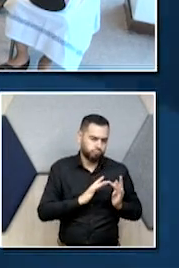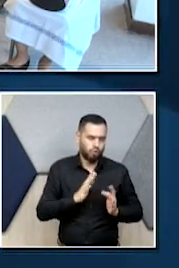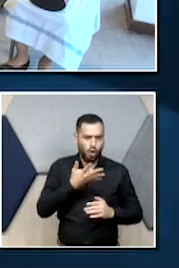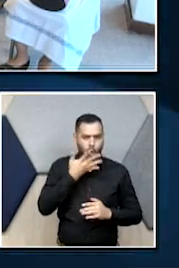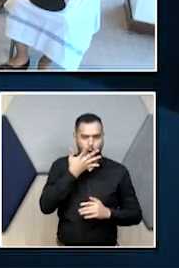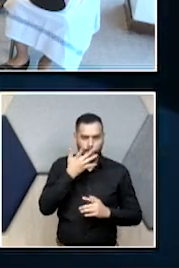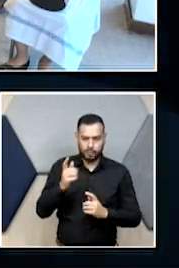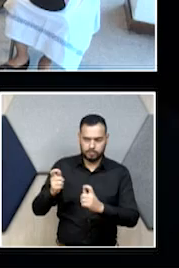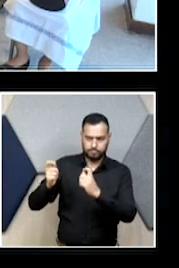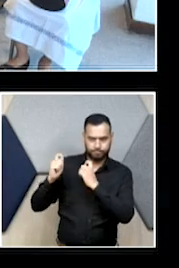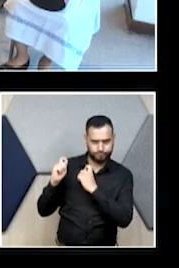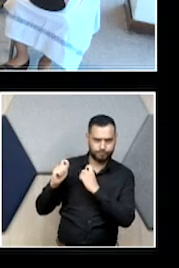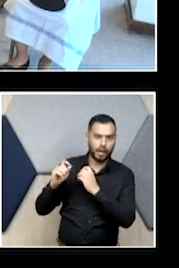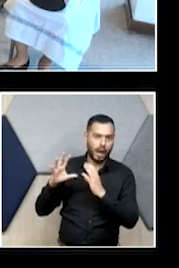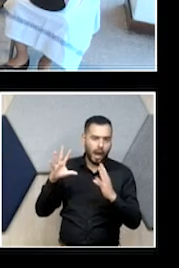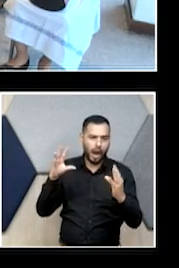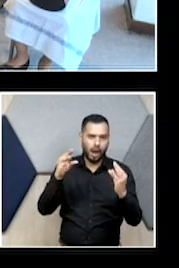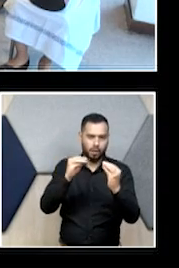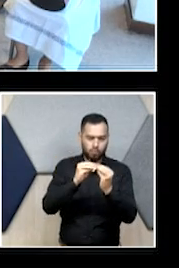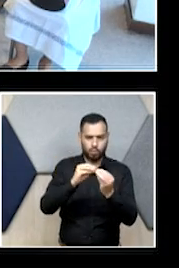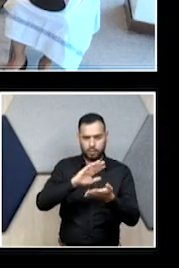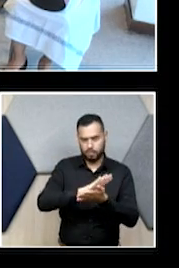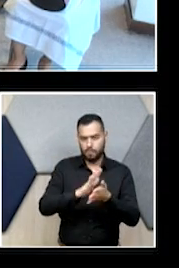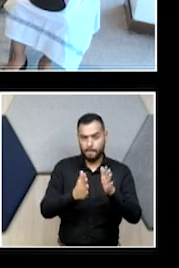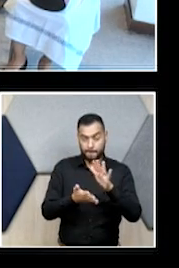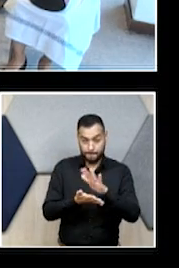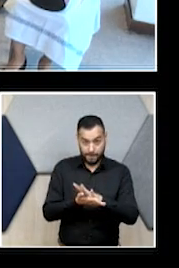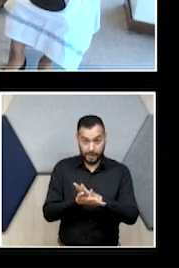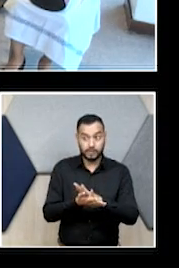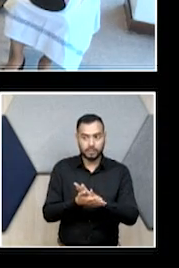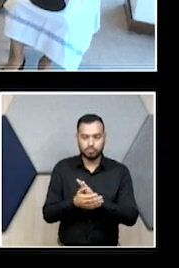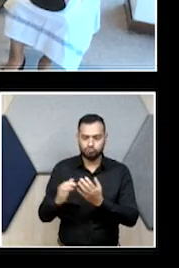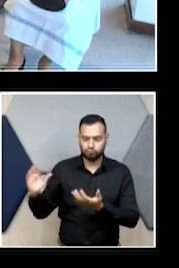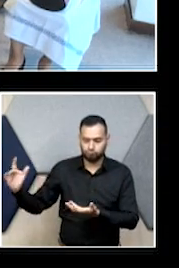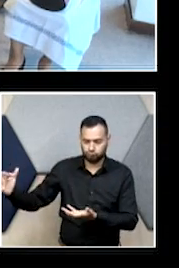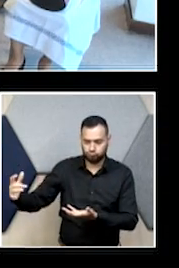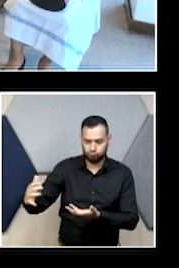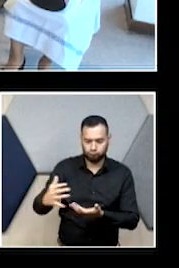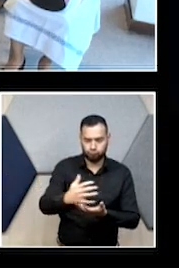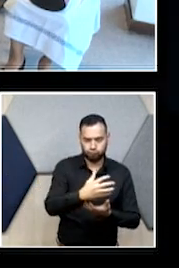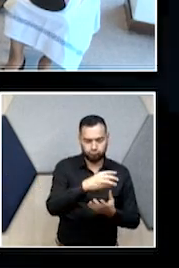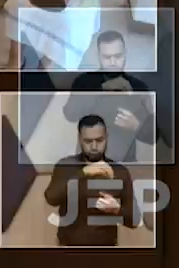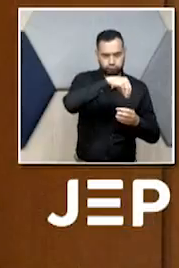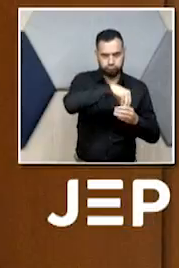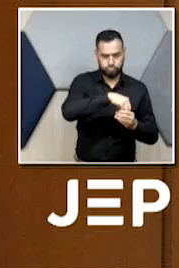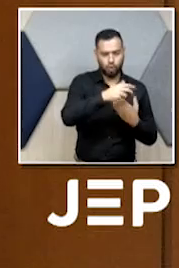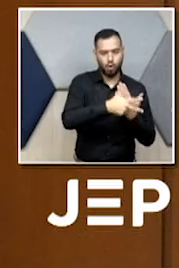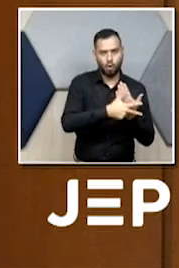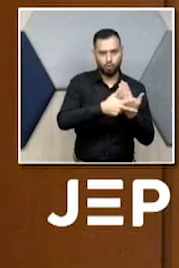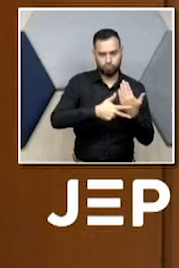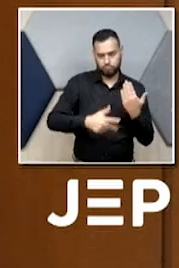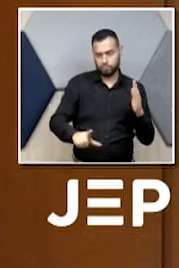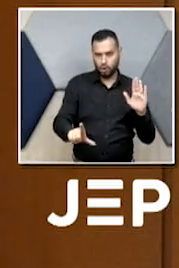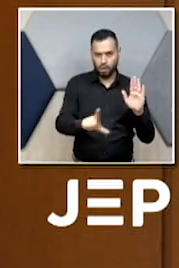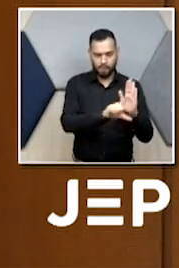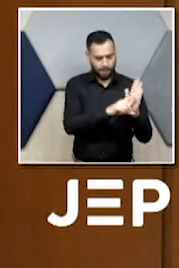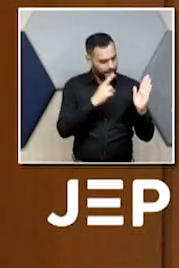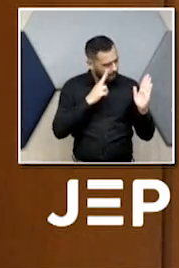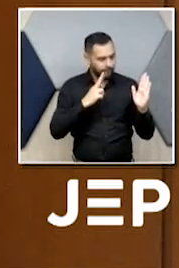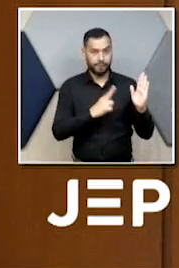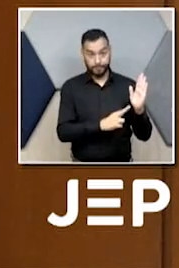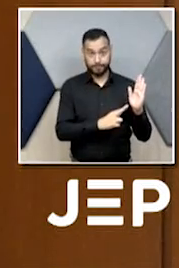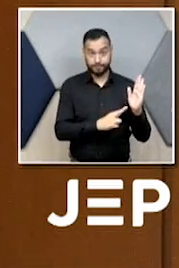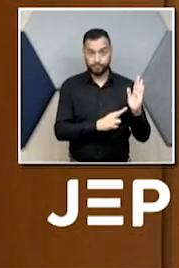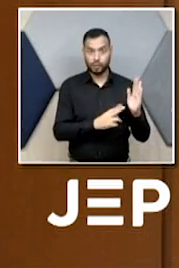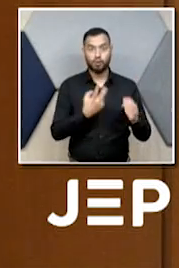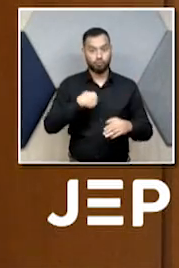en los acuerdos y que fueron recogidas en la Constitución y en la ley. Como una entidad